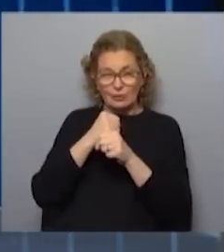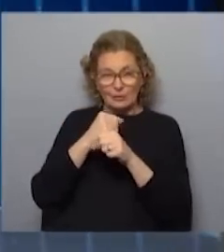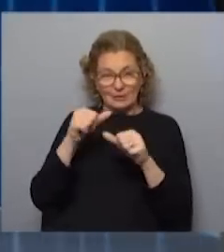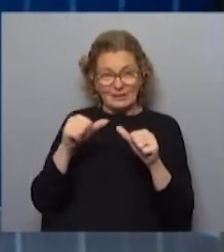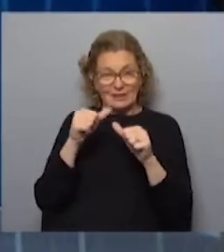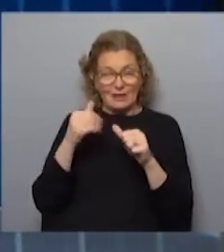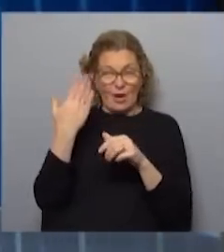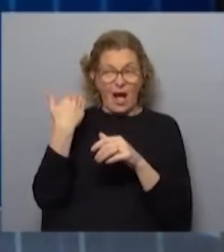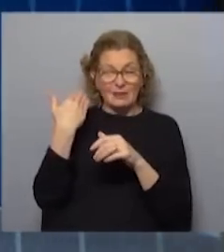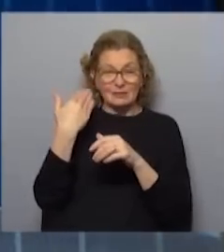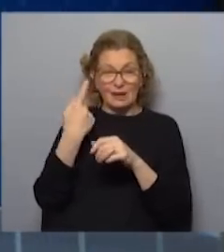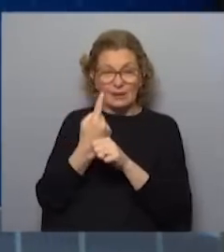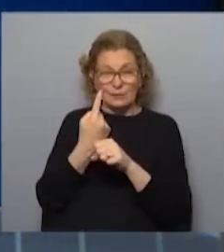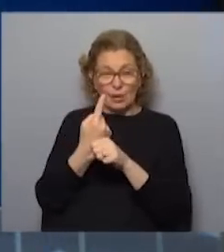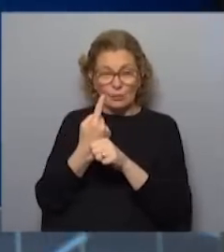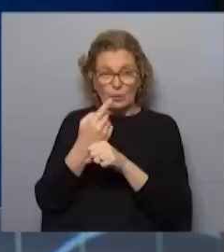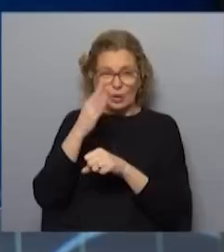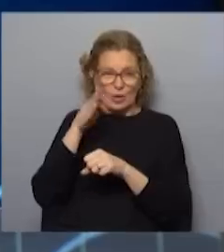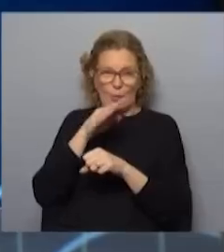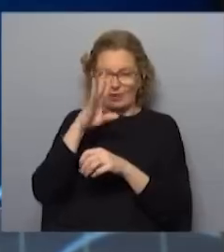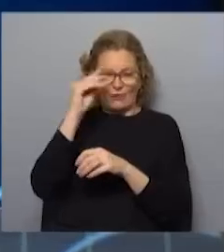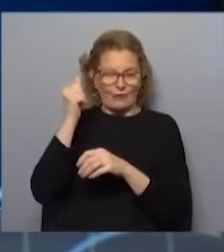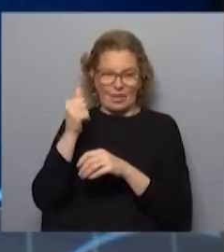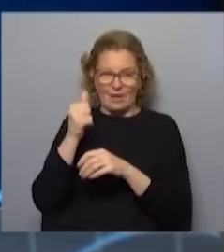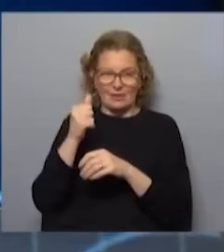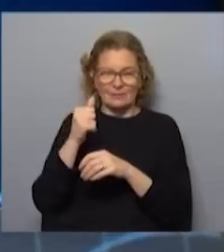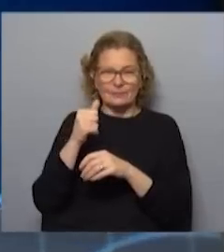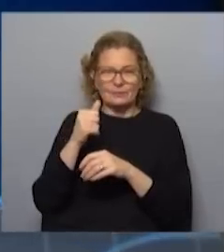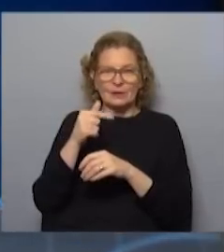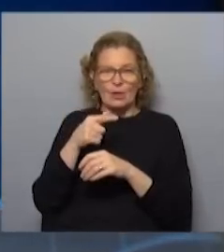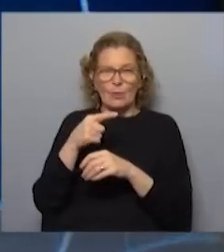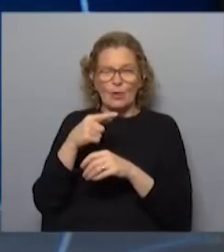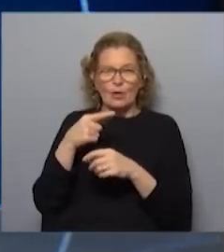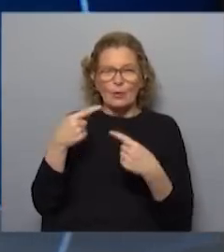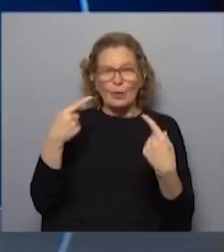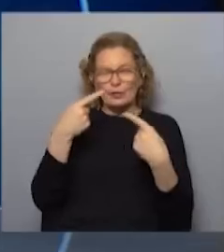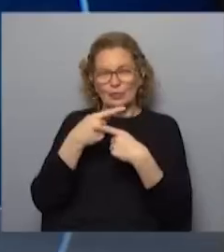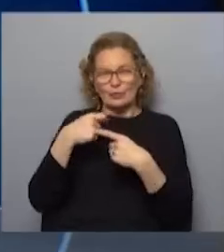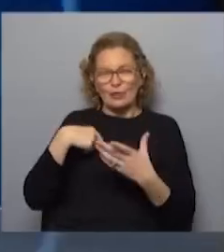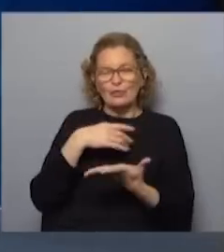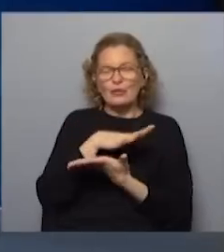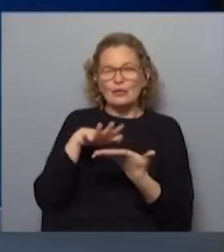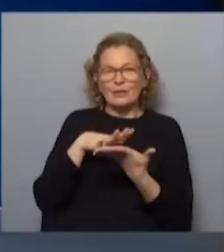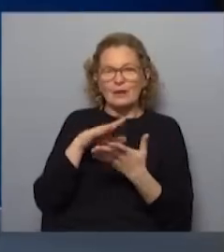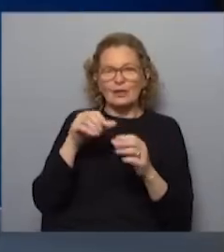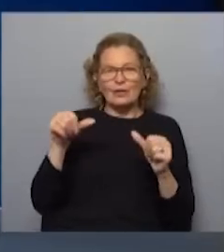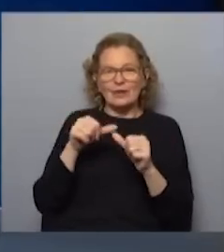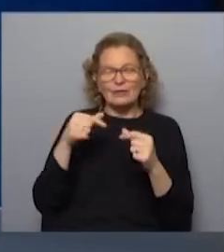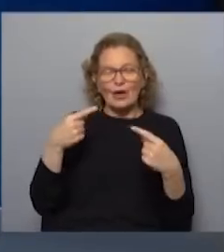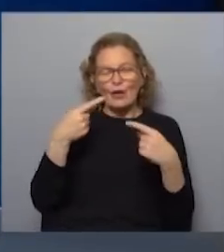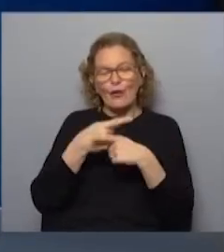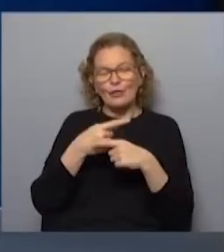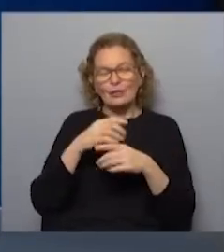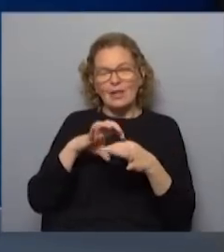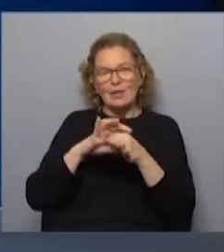cometieron hay uno que no va a prescribir nunca que es la censura social y moral de lo que se ha hecho contra la